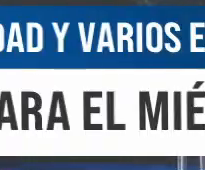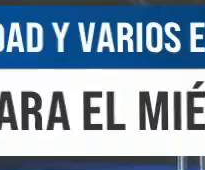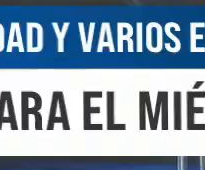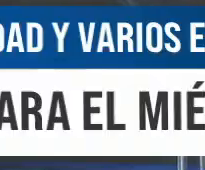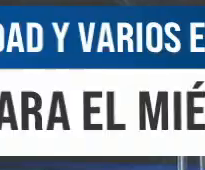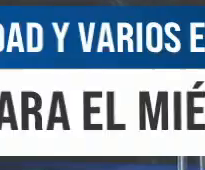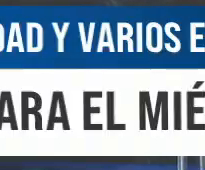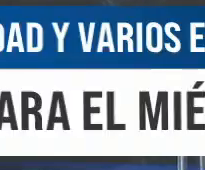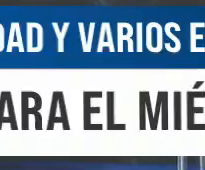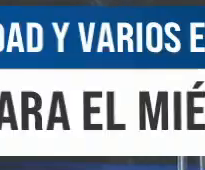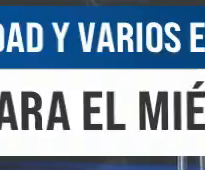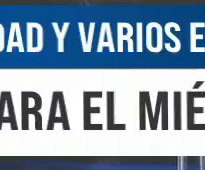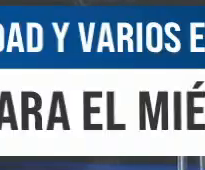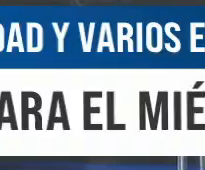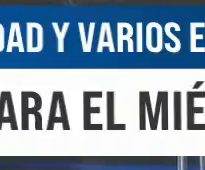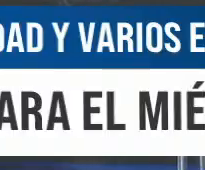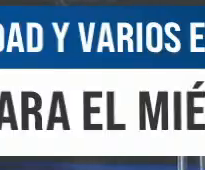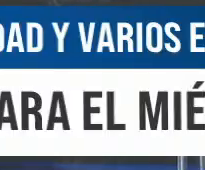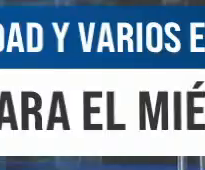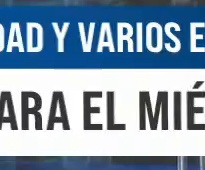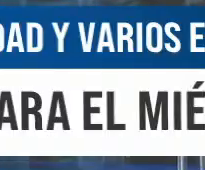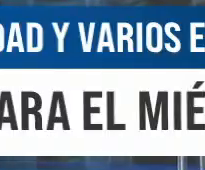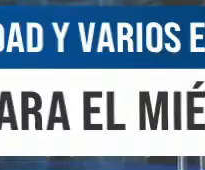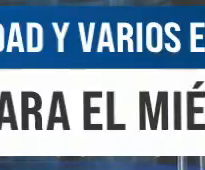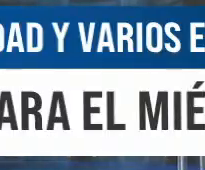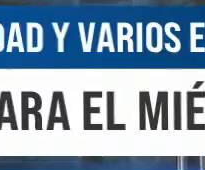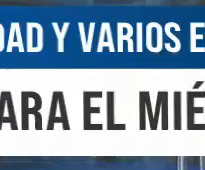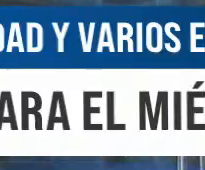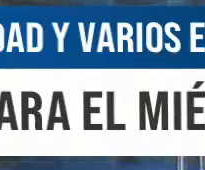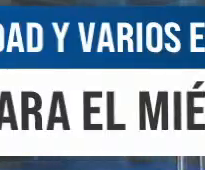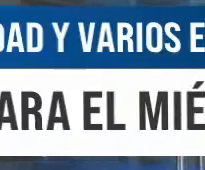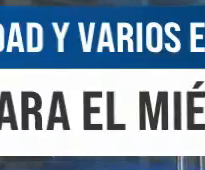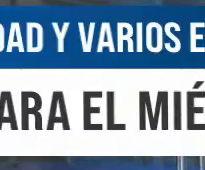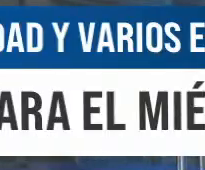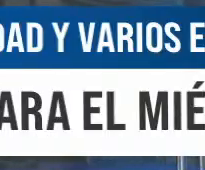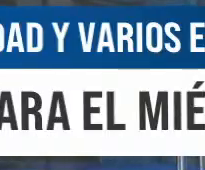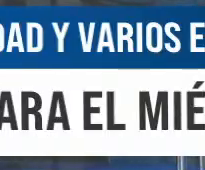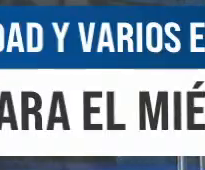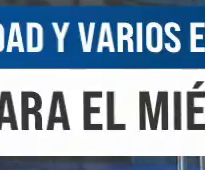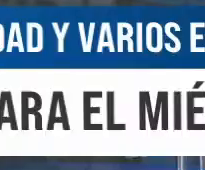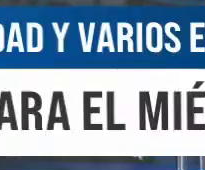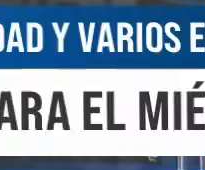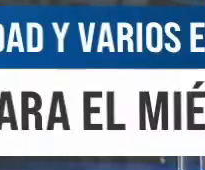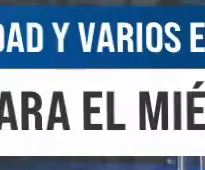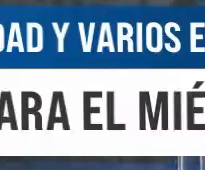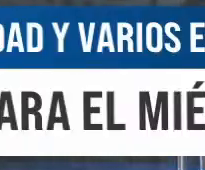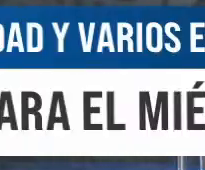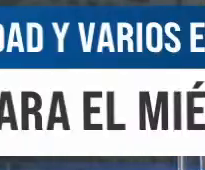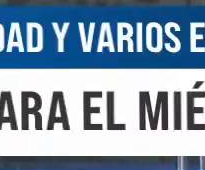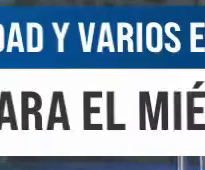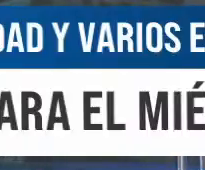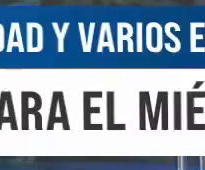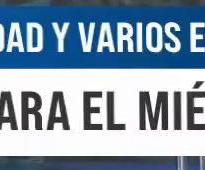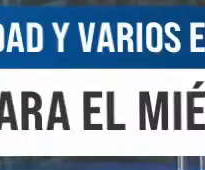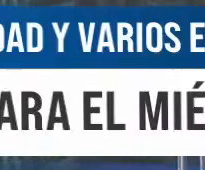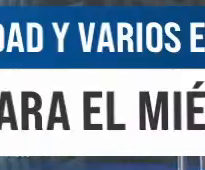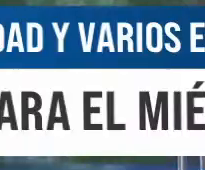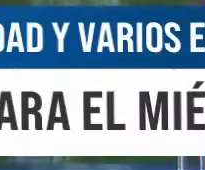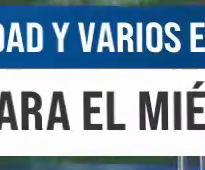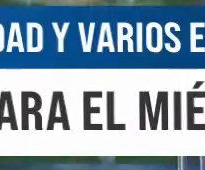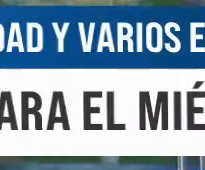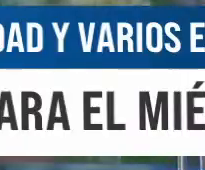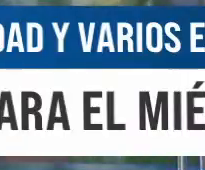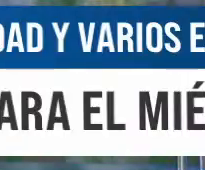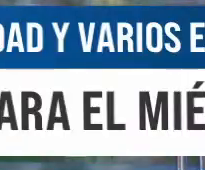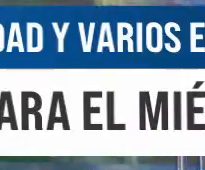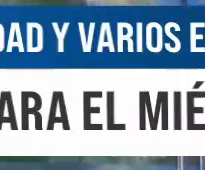hay siempre como una tendencia de la política, de los políticos en realidad, no hablo de la política, de los políticos, de que creen que la gente, no sé,